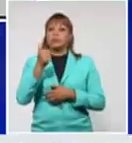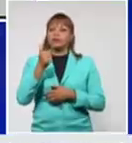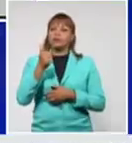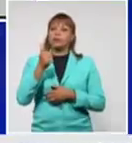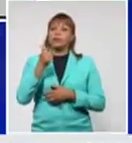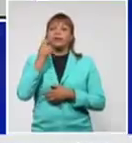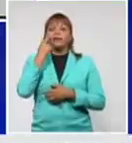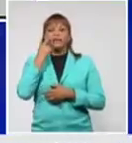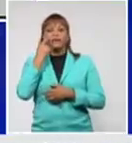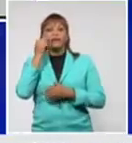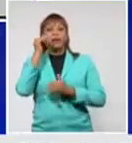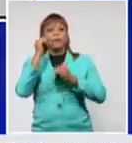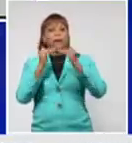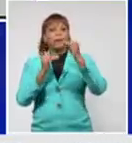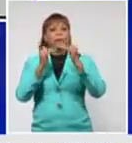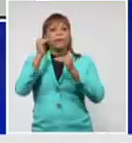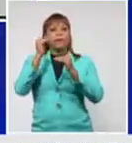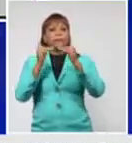ha venido